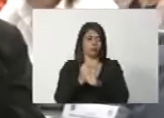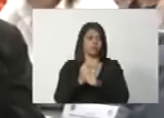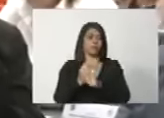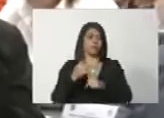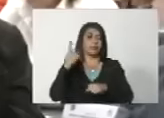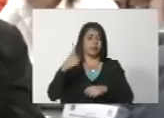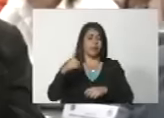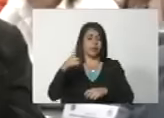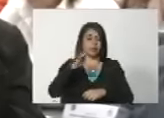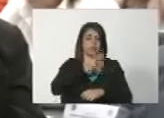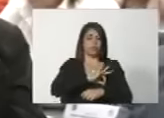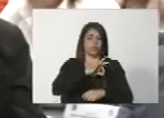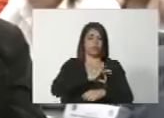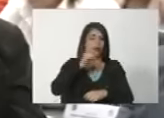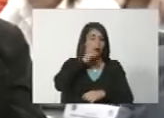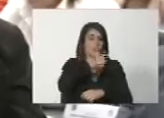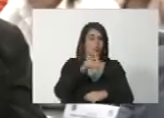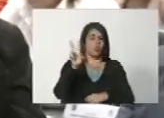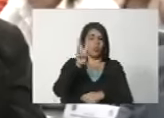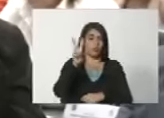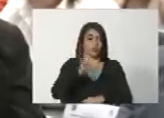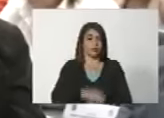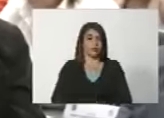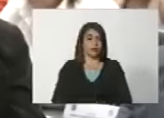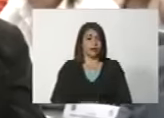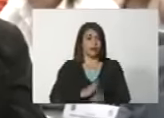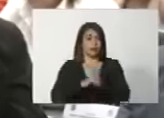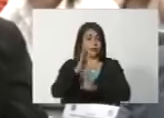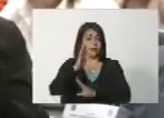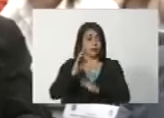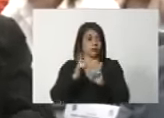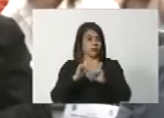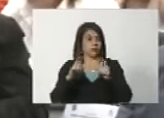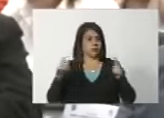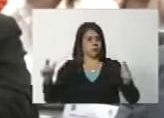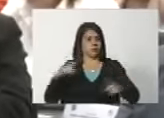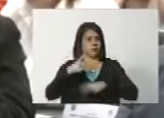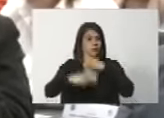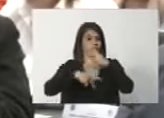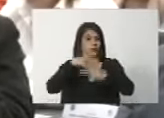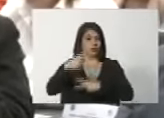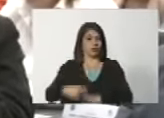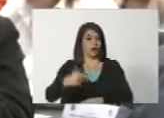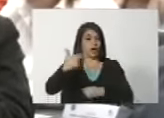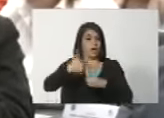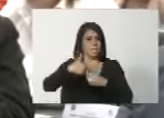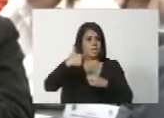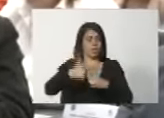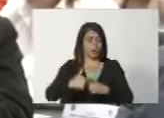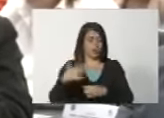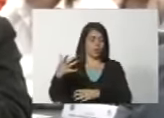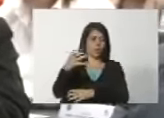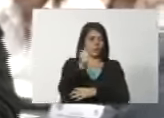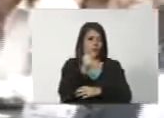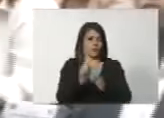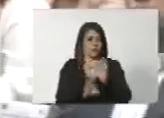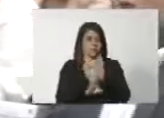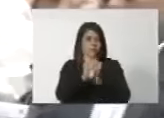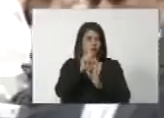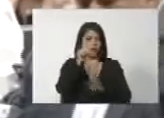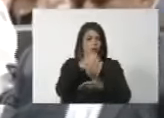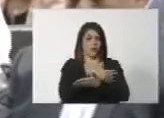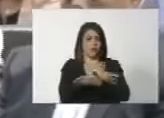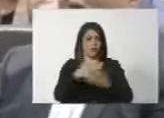los derechos sociales del pueblo venezolano. Se sigue creciendo en la producción, que estamos a punto de llegar a 1 millón